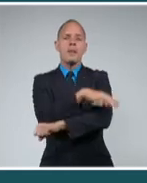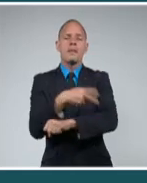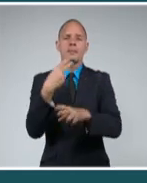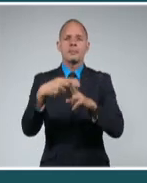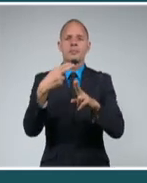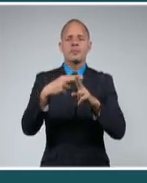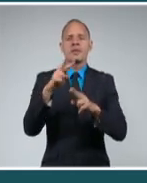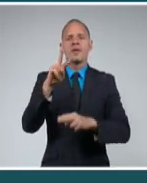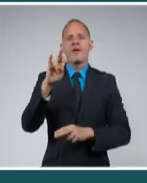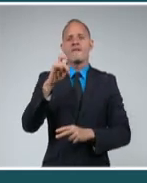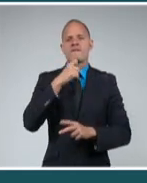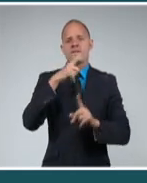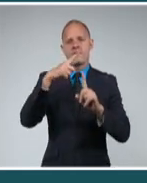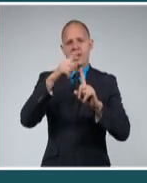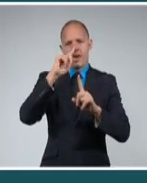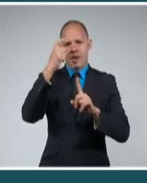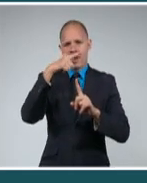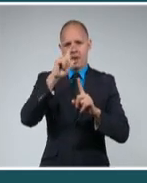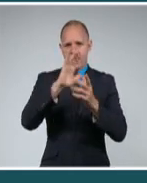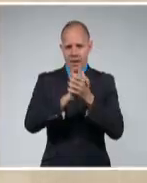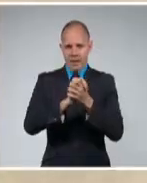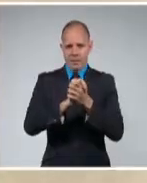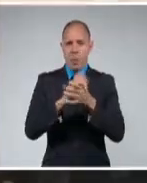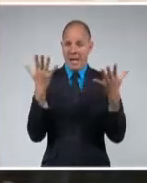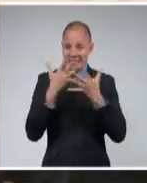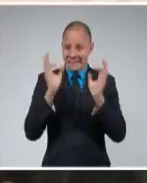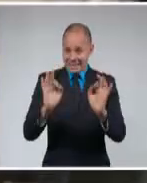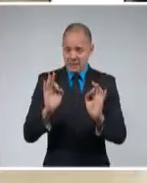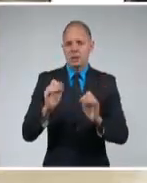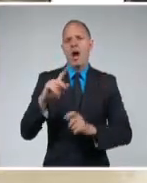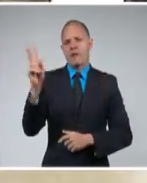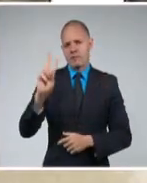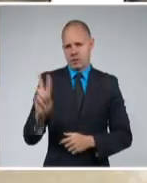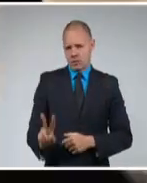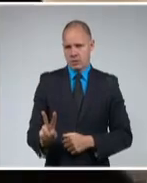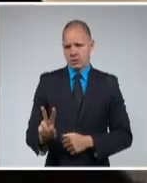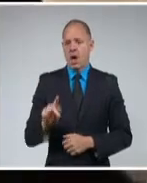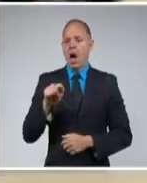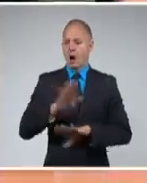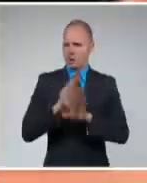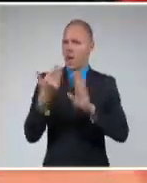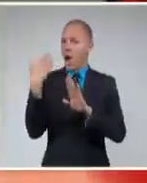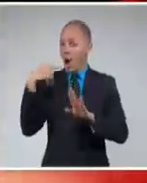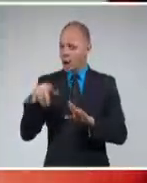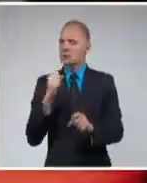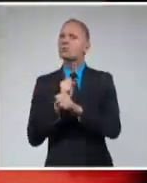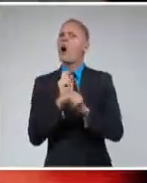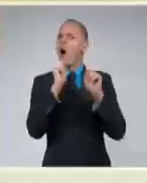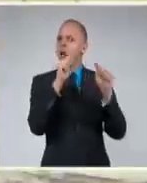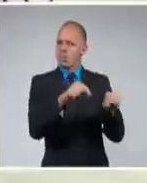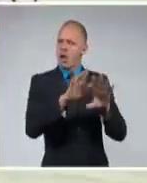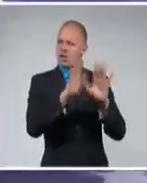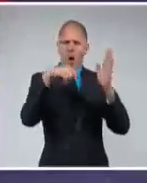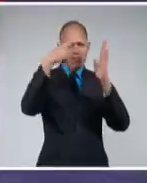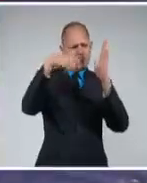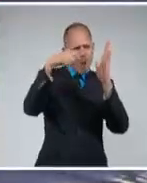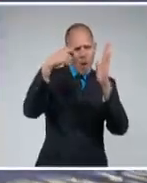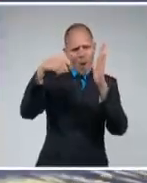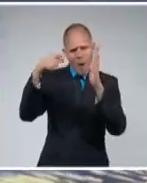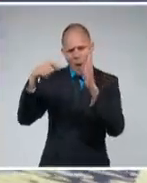Digitales del ICAI, el Ministerio de Cultura, las redes sociales de la Oficina Santiago Álvarez y el canal Multivisión. El evento transmitirá una selección